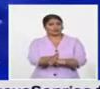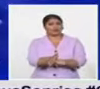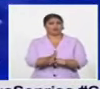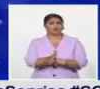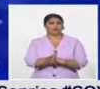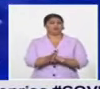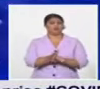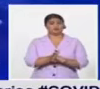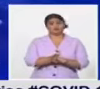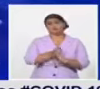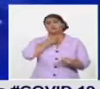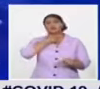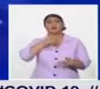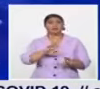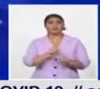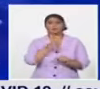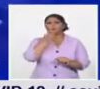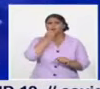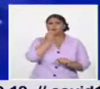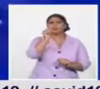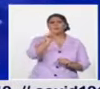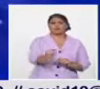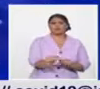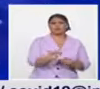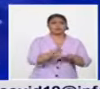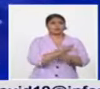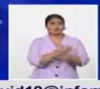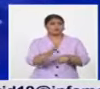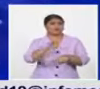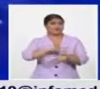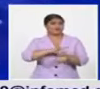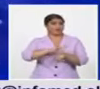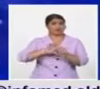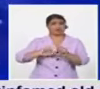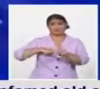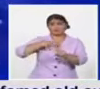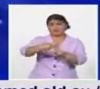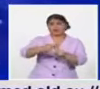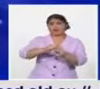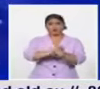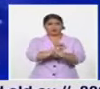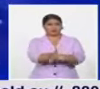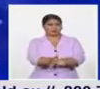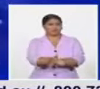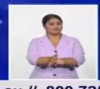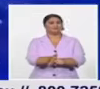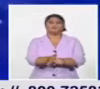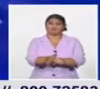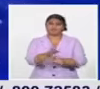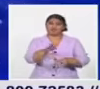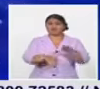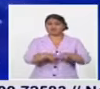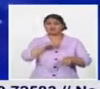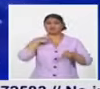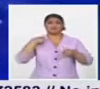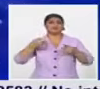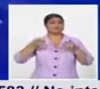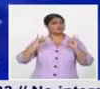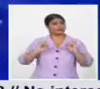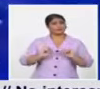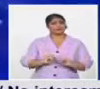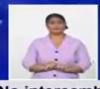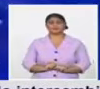que está ocasionando esta enfermedad, en el que indiscutiblemente las evoluciones son un poco